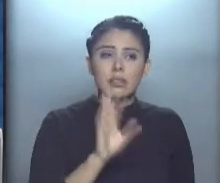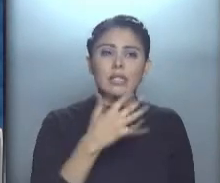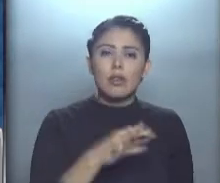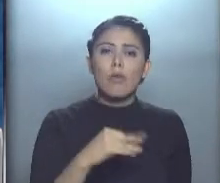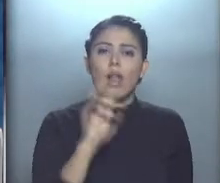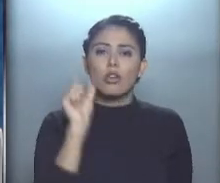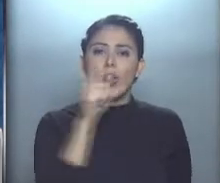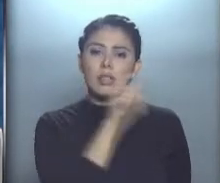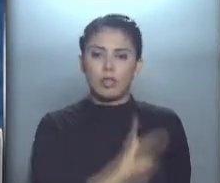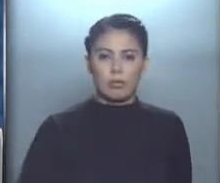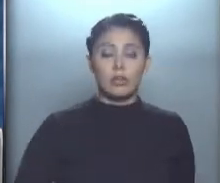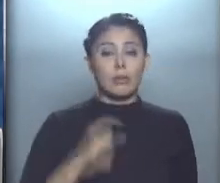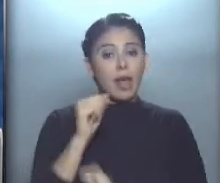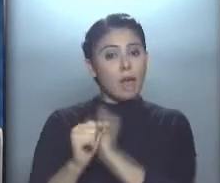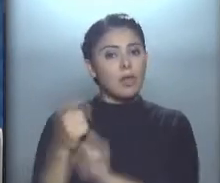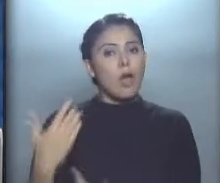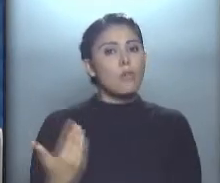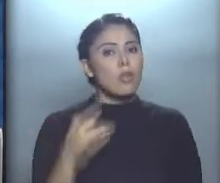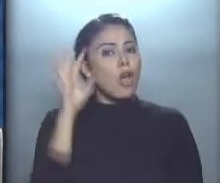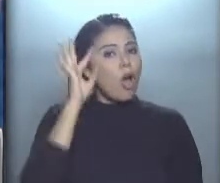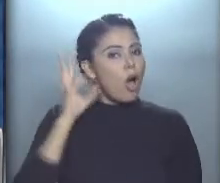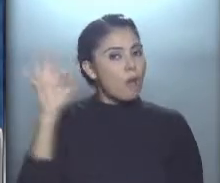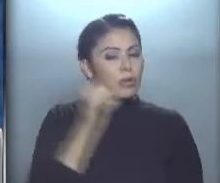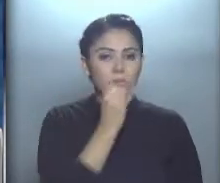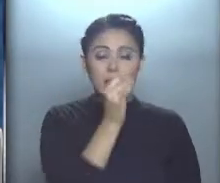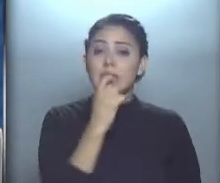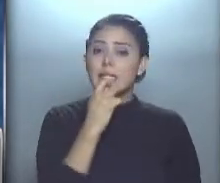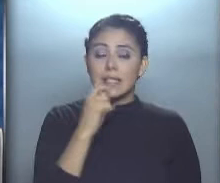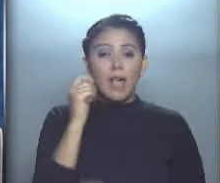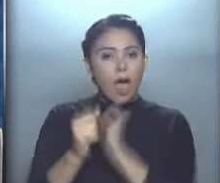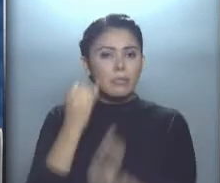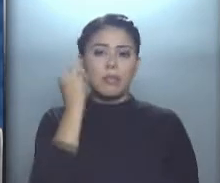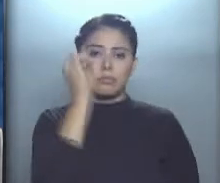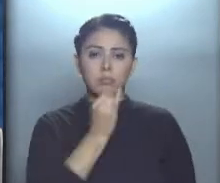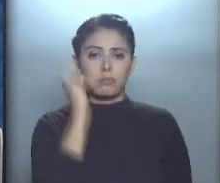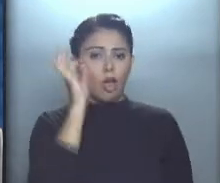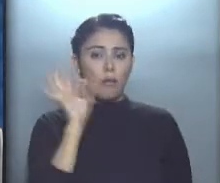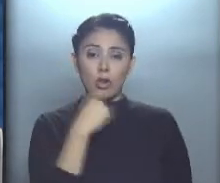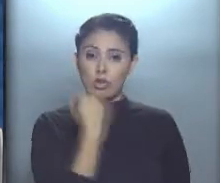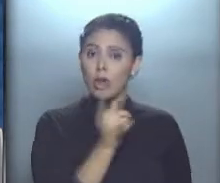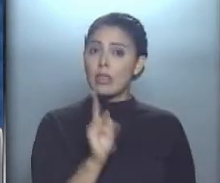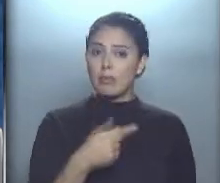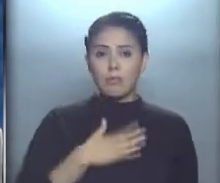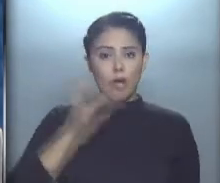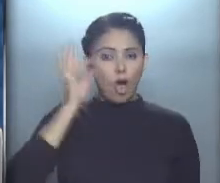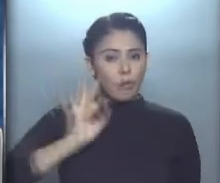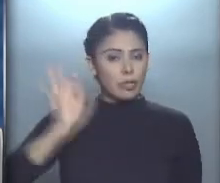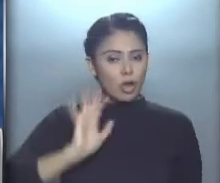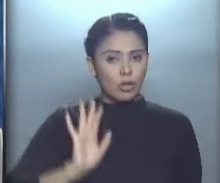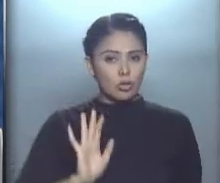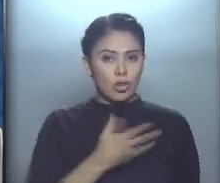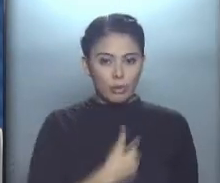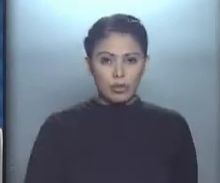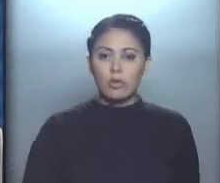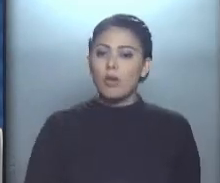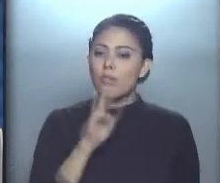Estado y en donde también los empresarios puedan emitir su opinión. Entonces, cuando los empresarios emiten opinión, también nosotros tenemos que emitir nuestra opinión.